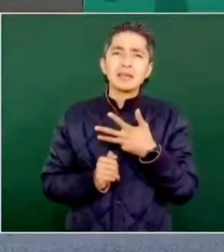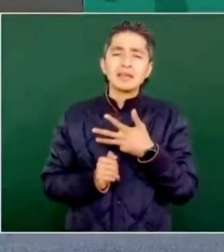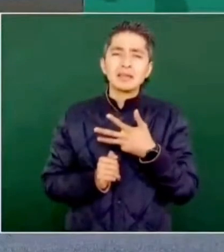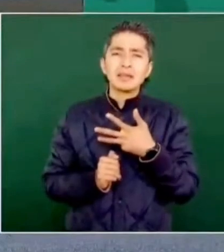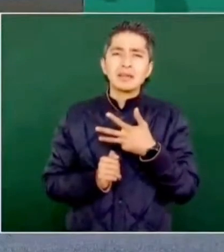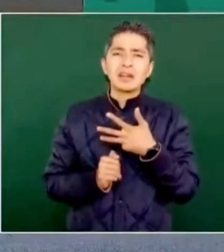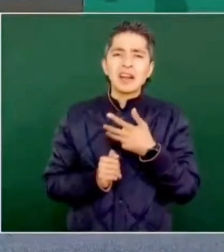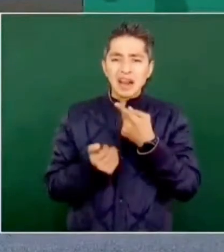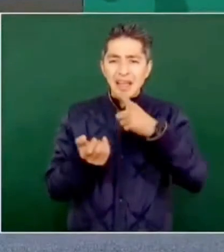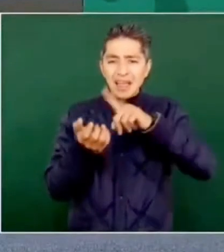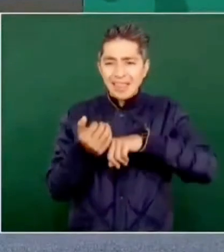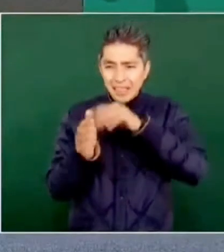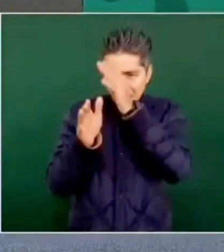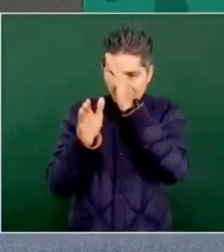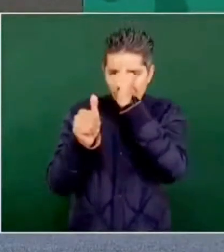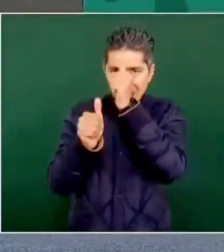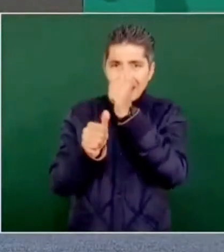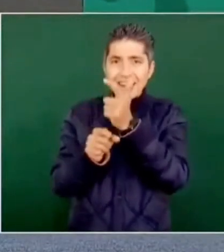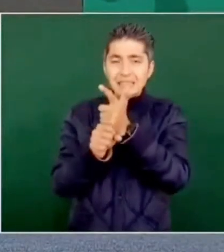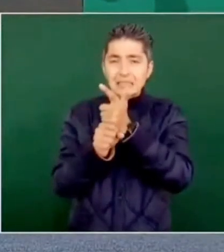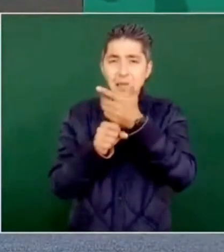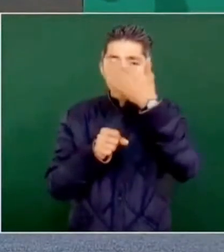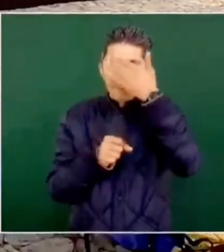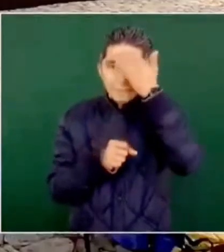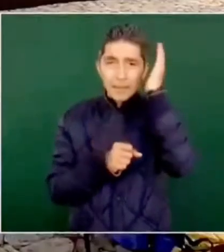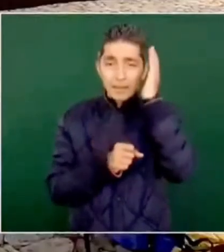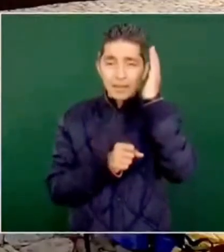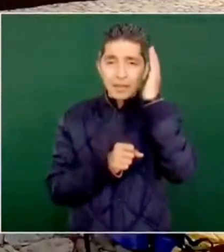un acuerdo con el licenciado Peña.